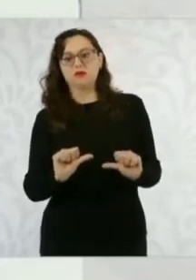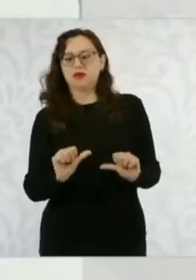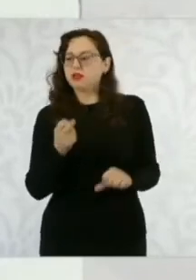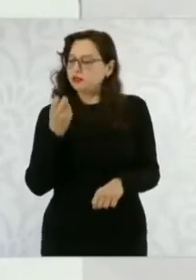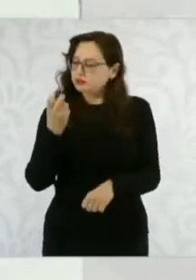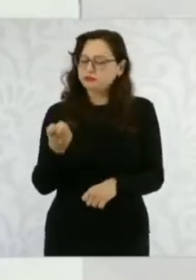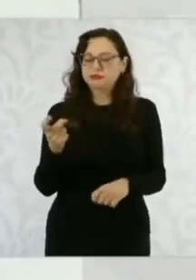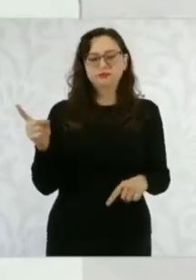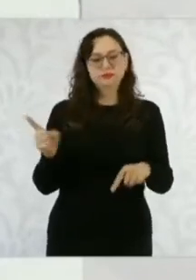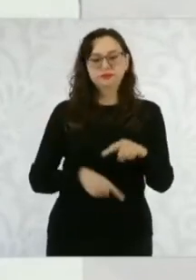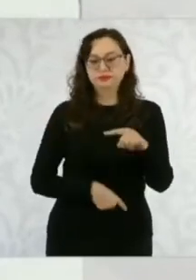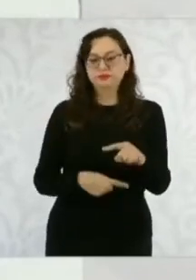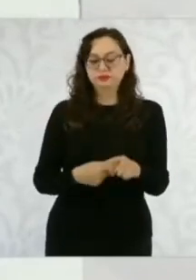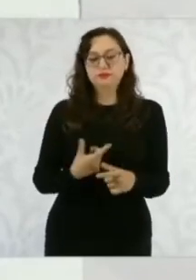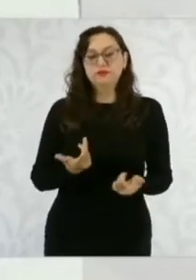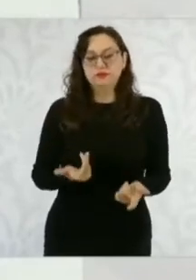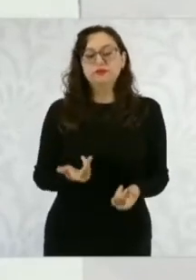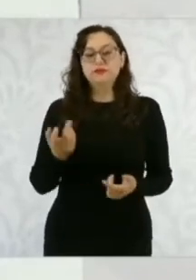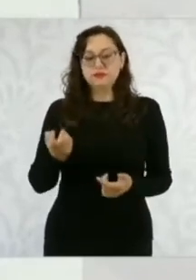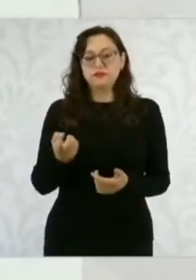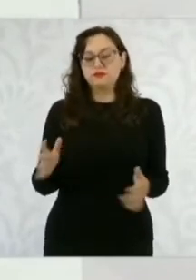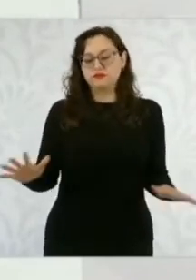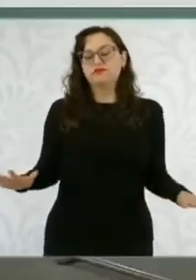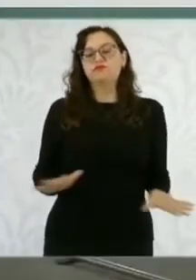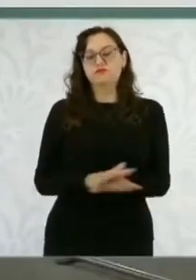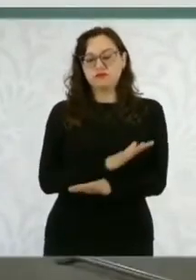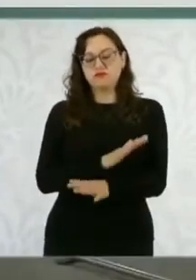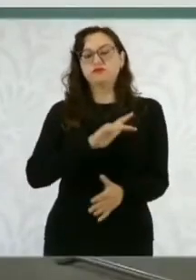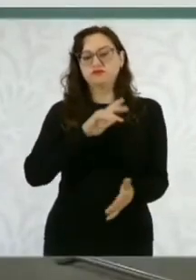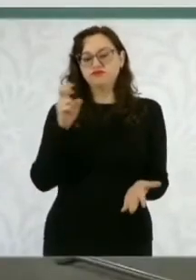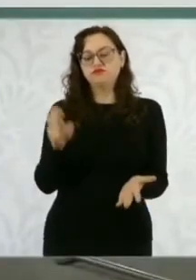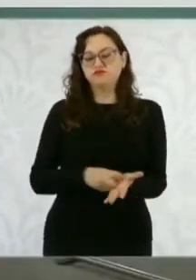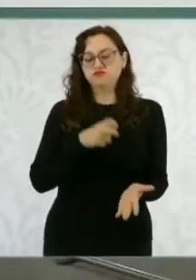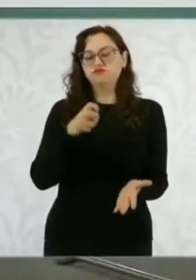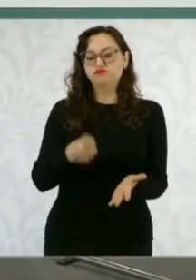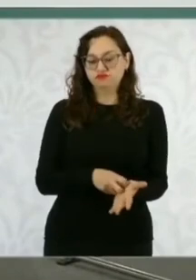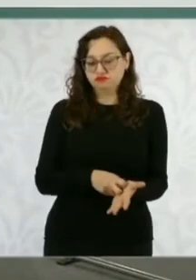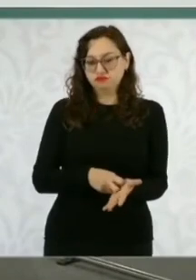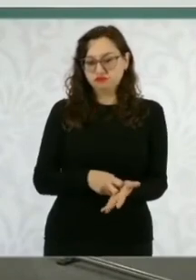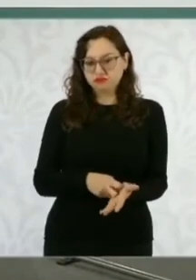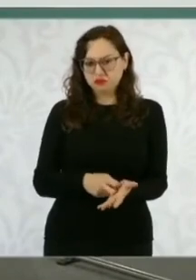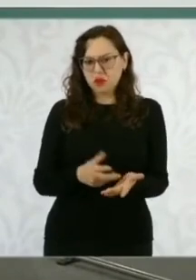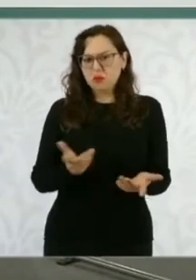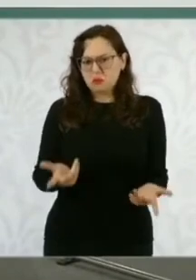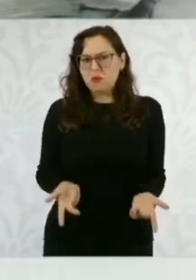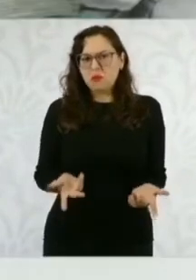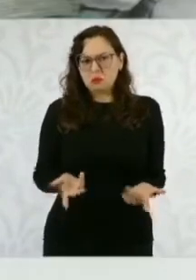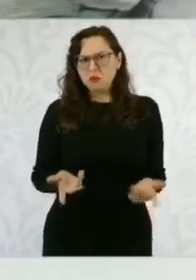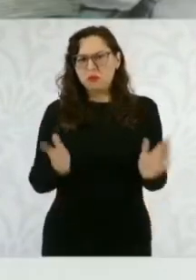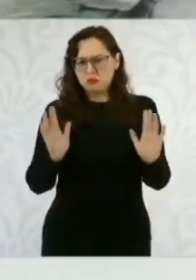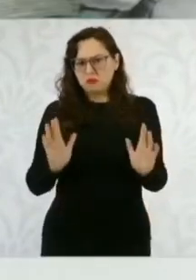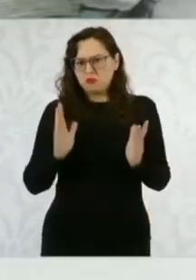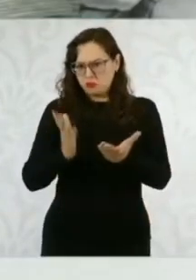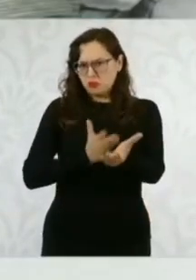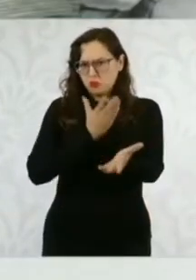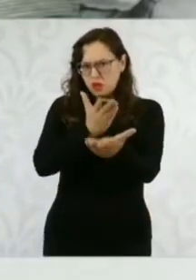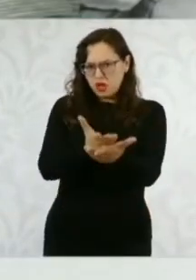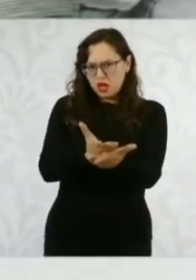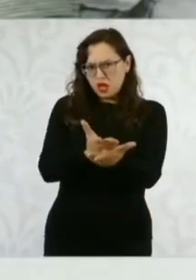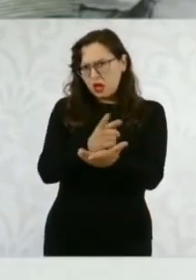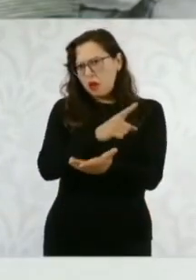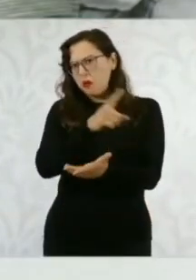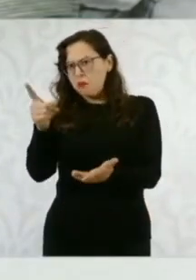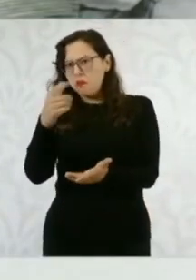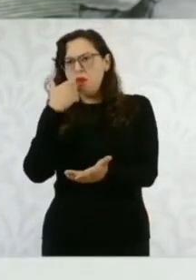Entonces, eso es lo que está en el fondo del cambio a la ley del Infonavit, que puede tener mejoras, no decimos que no, pero